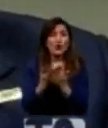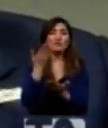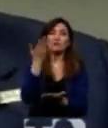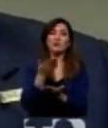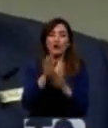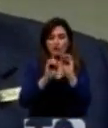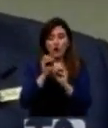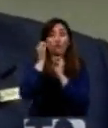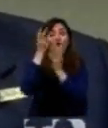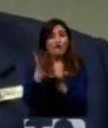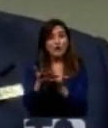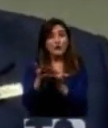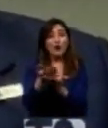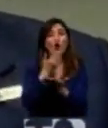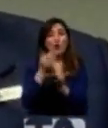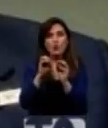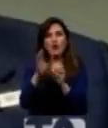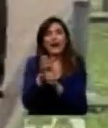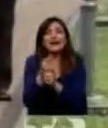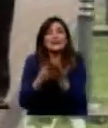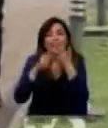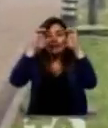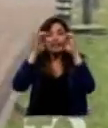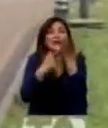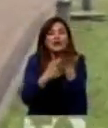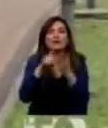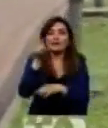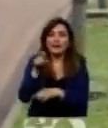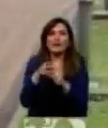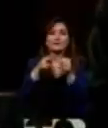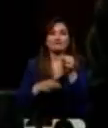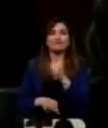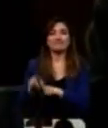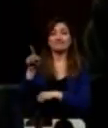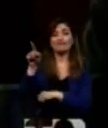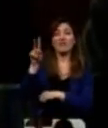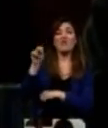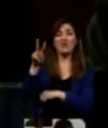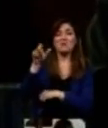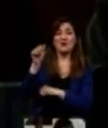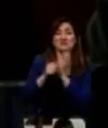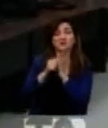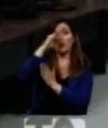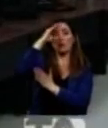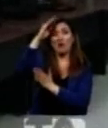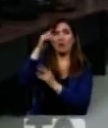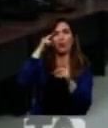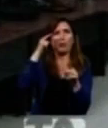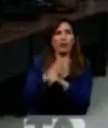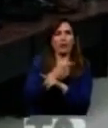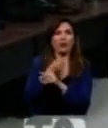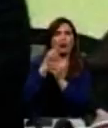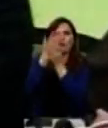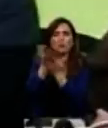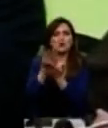presentando un informe de cómo actuaron, deberían salir. Al ministro Navas le cuestionan lo que califican como contradicciones, la falta de